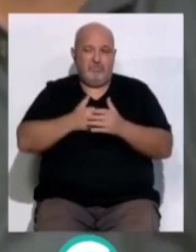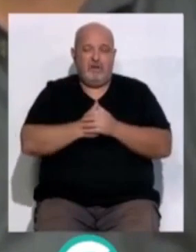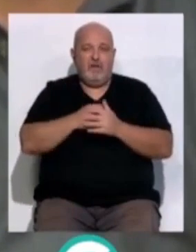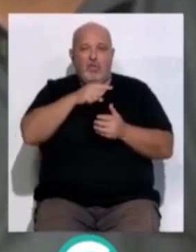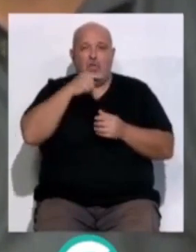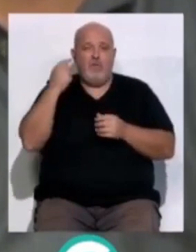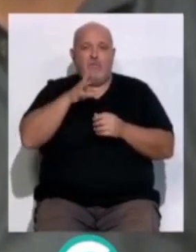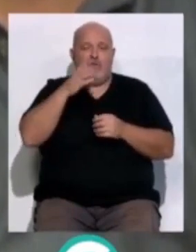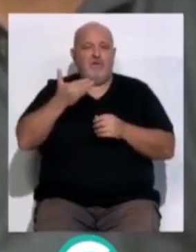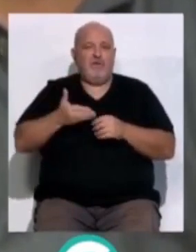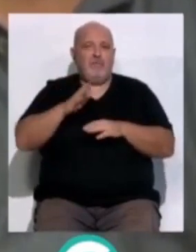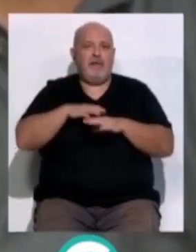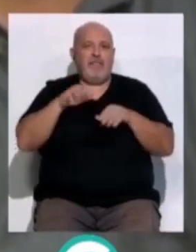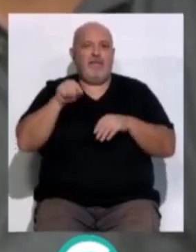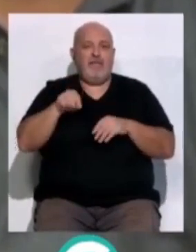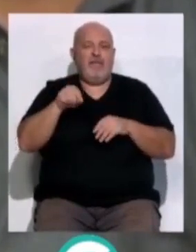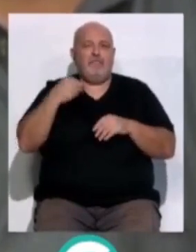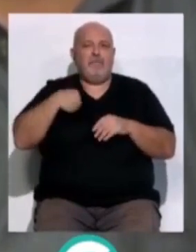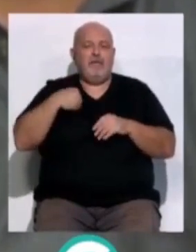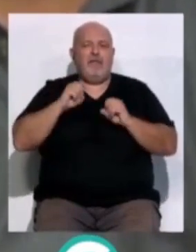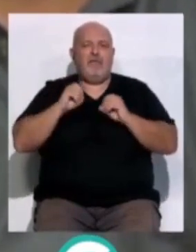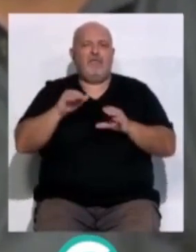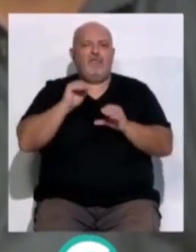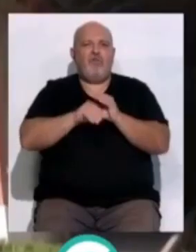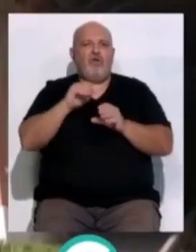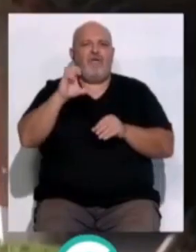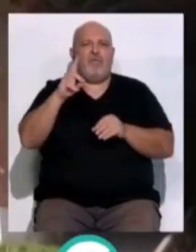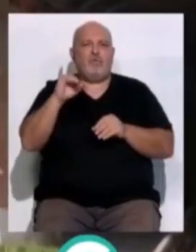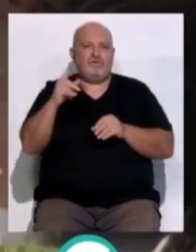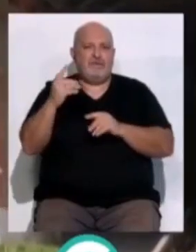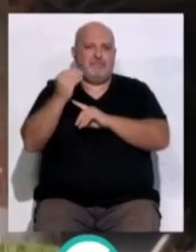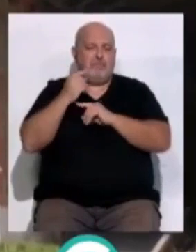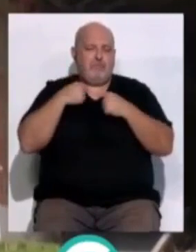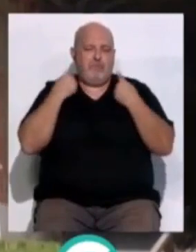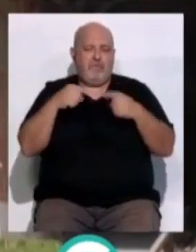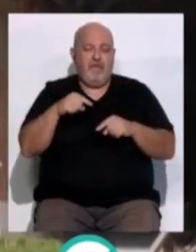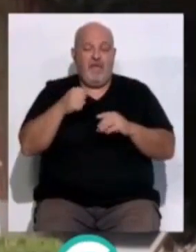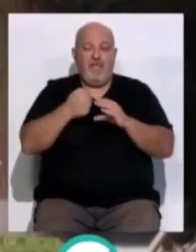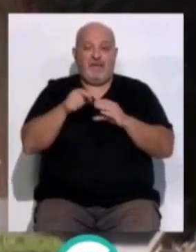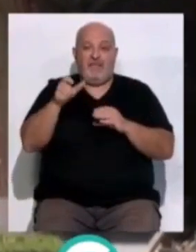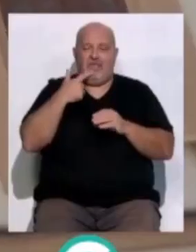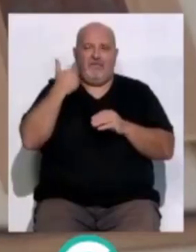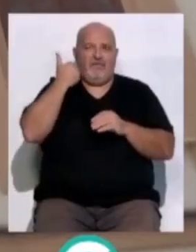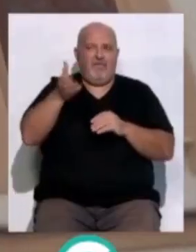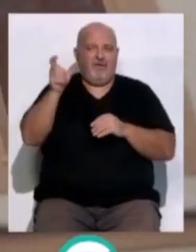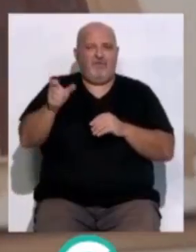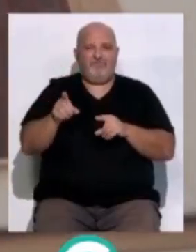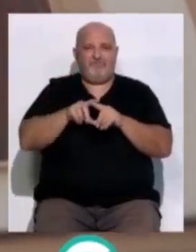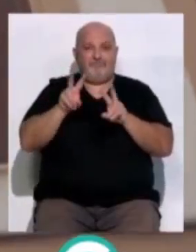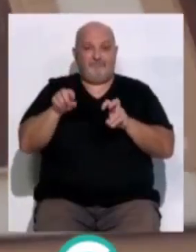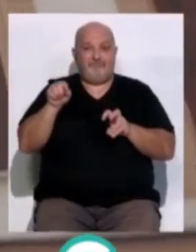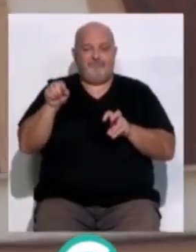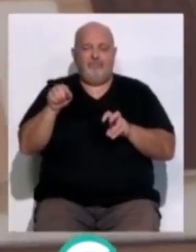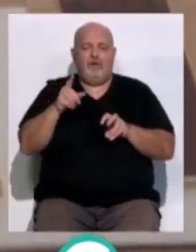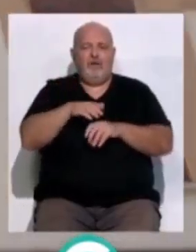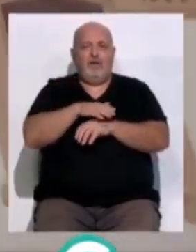dolió porque era fundamental para Cádiz, era la renuncia a los fondos EDUSI. Adelante Izquierda Gaditana ha afeado, además, entre otras cuestiones,